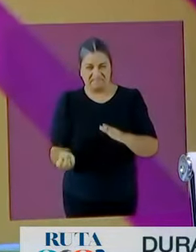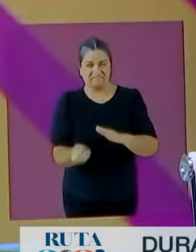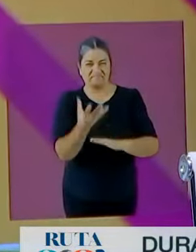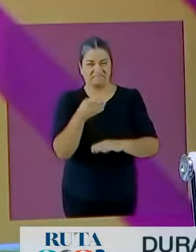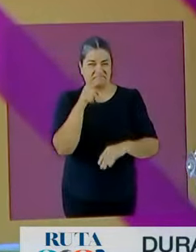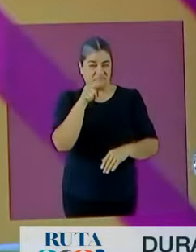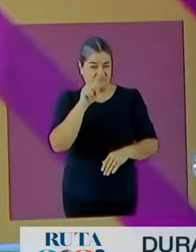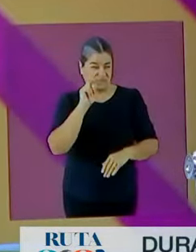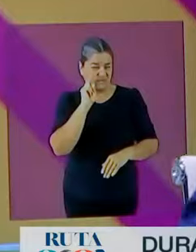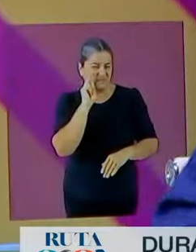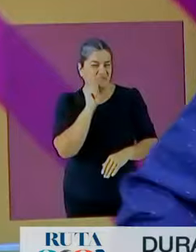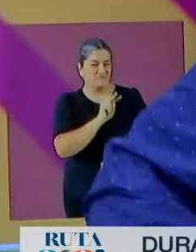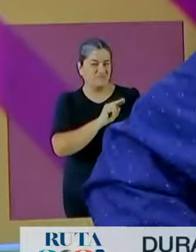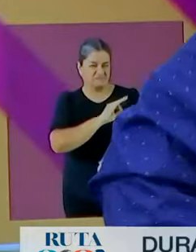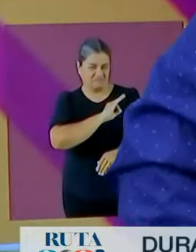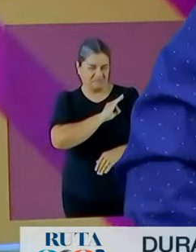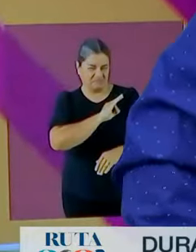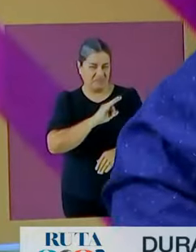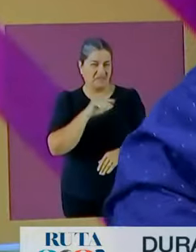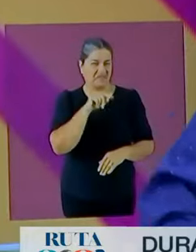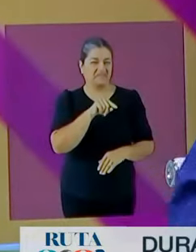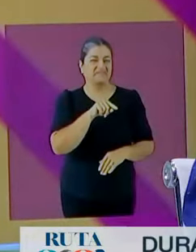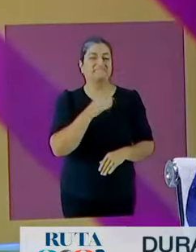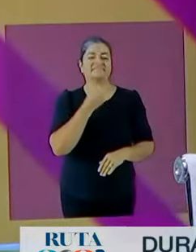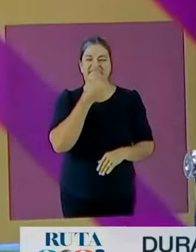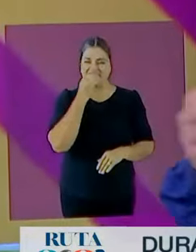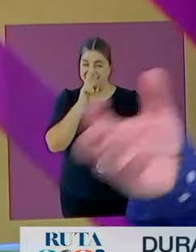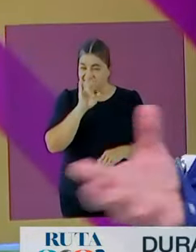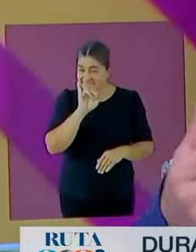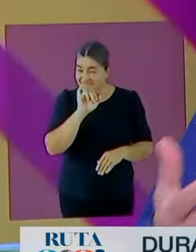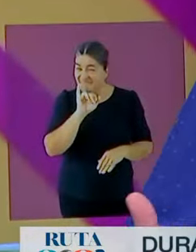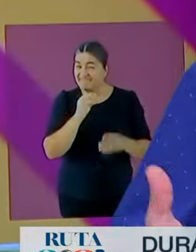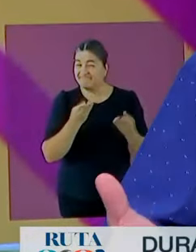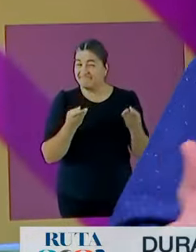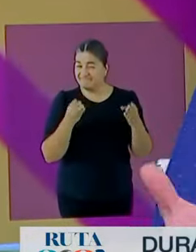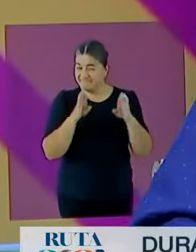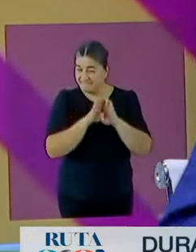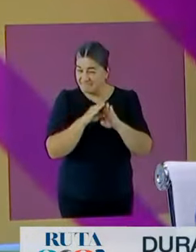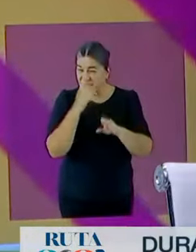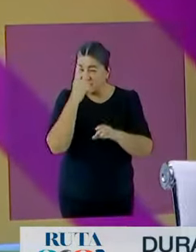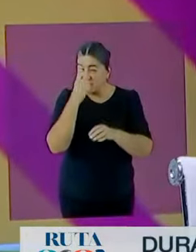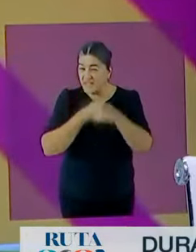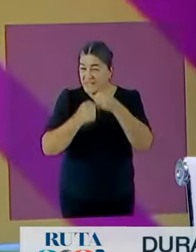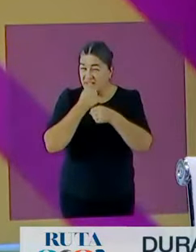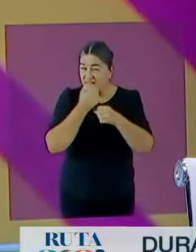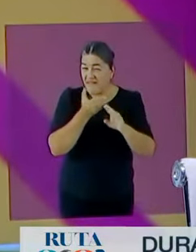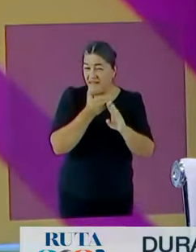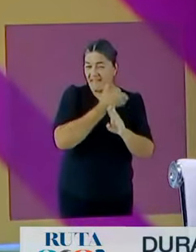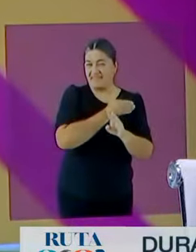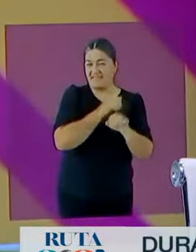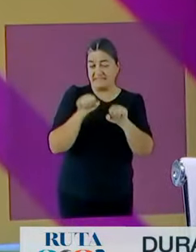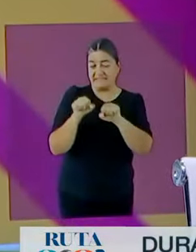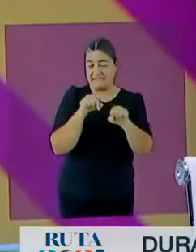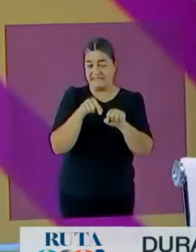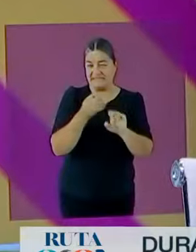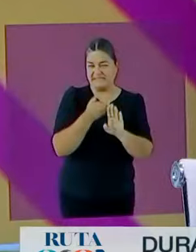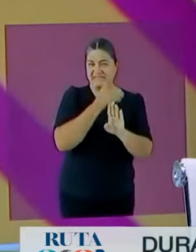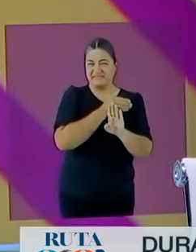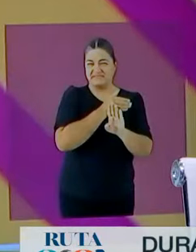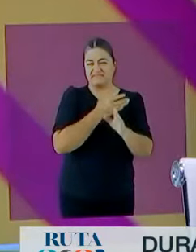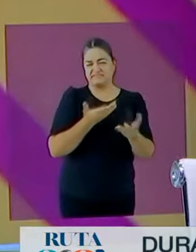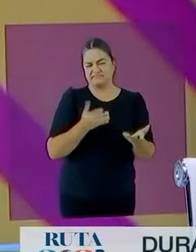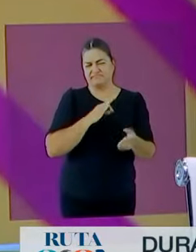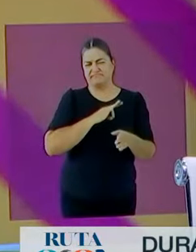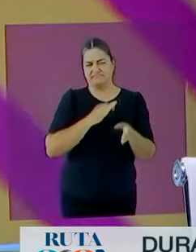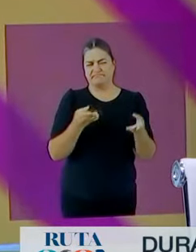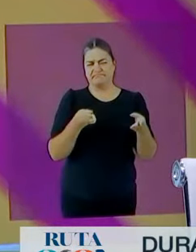que era no solo dependía, porque ahora resulta que lo que dice Javier Corral, que es alguien al que yo le tengo respeto, no tengo problema, alguna